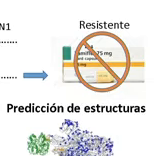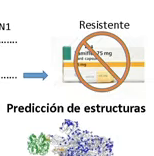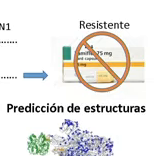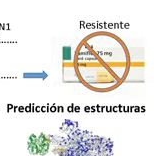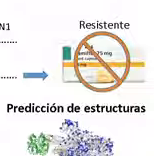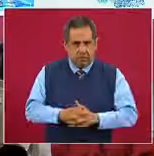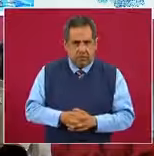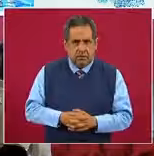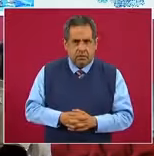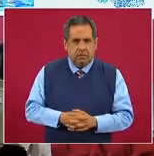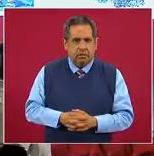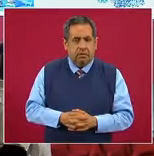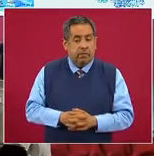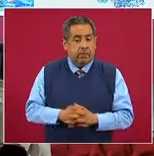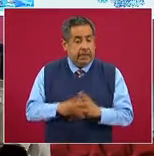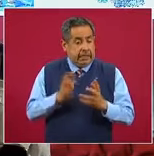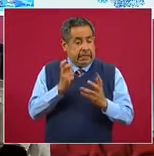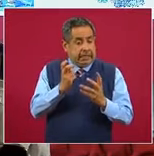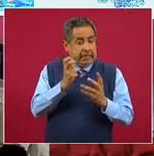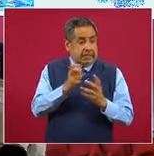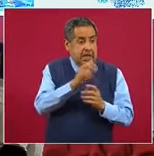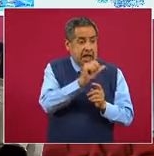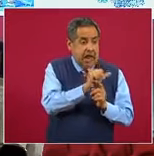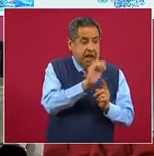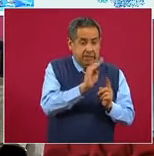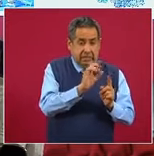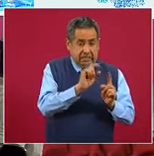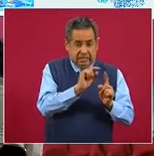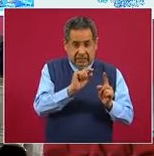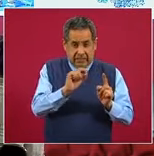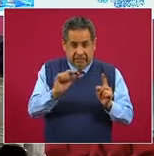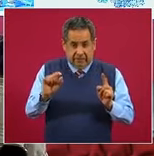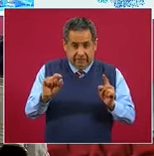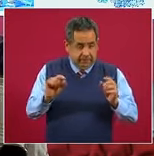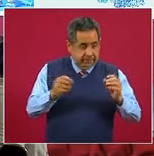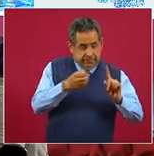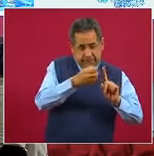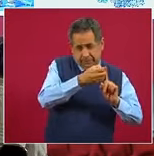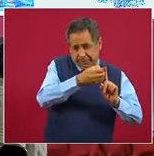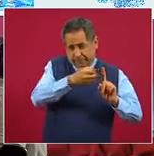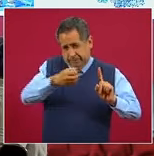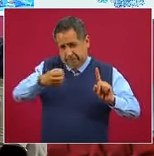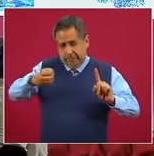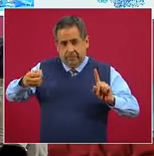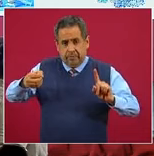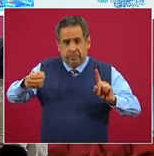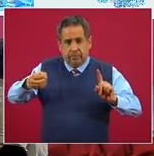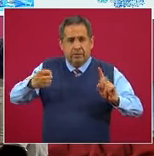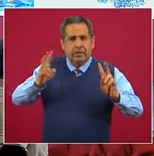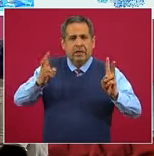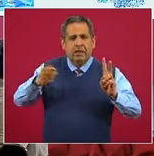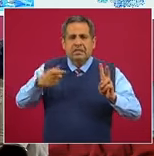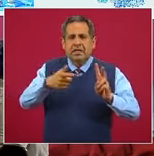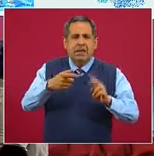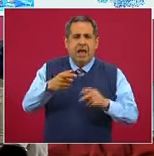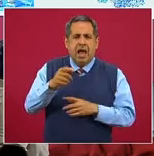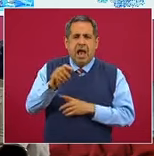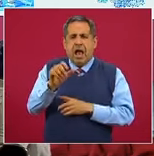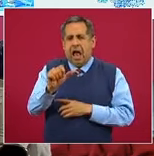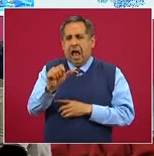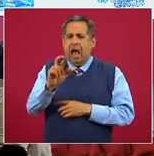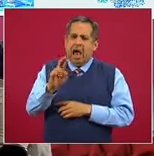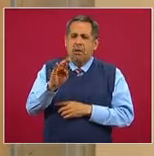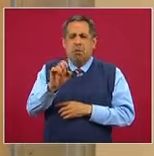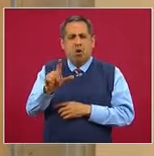de este material genético, de esta secuencia de letras, acomodarse en un árbol, en este caso se llama árbol filogenético, y podemos